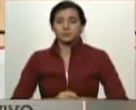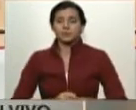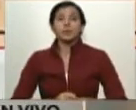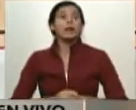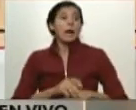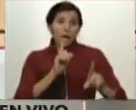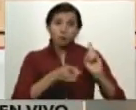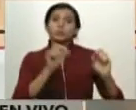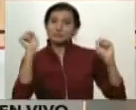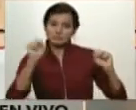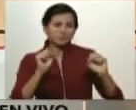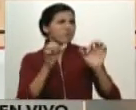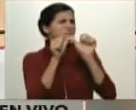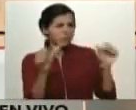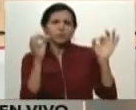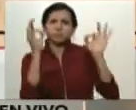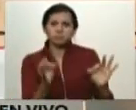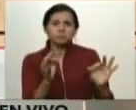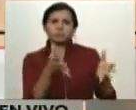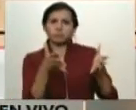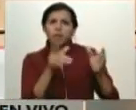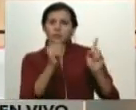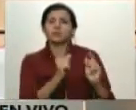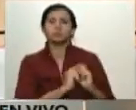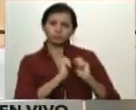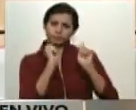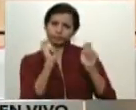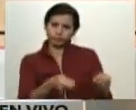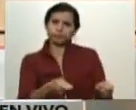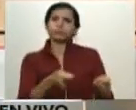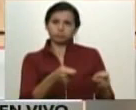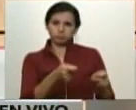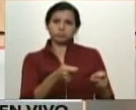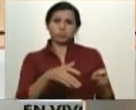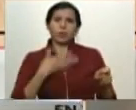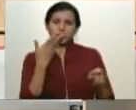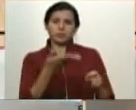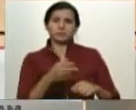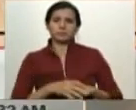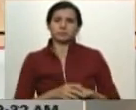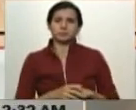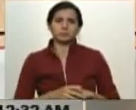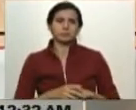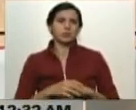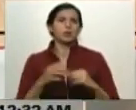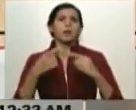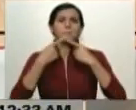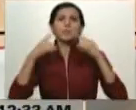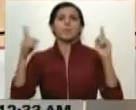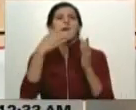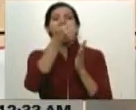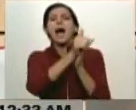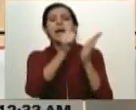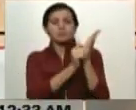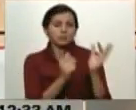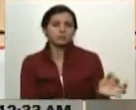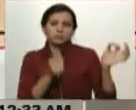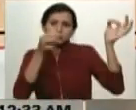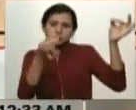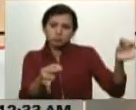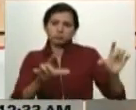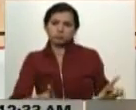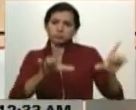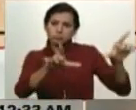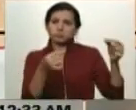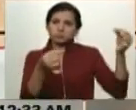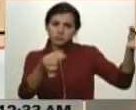ya irreversibles y son adjudicables puedan ser en las regiones entregadas las actas de adjudicación y